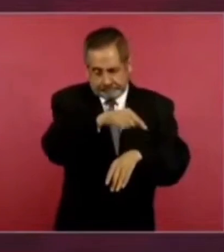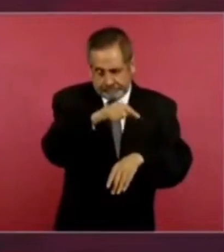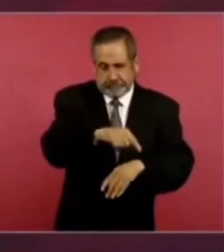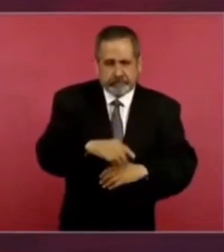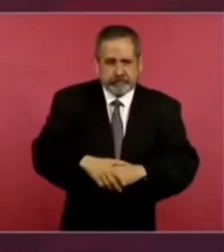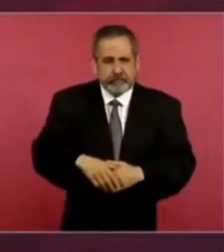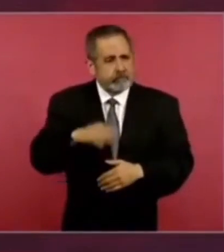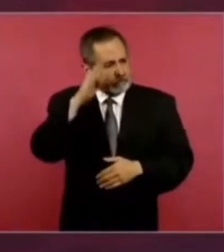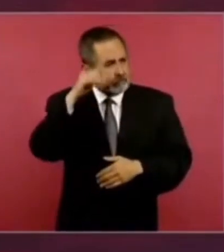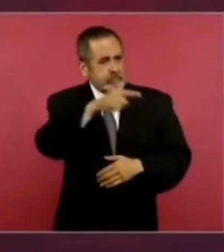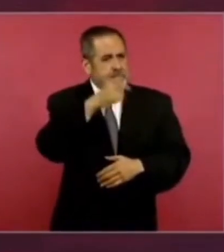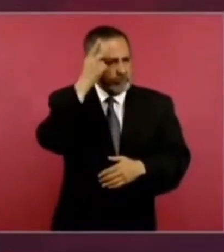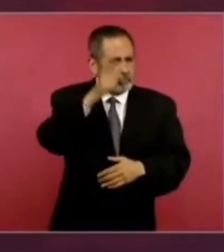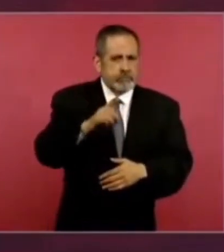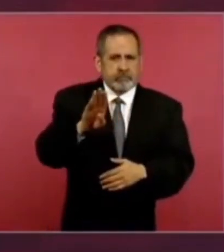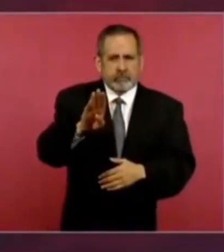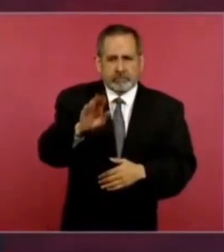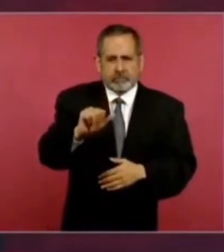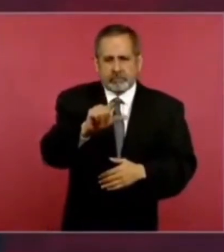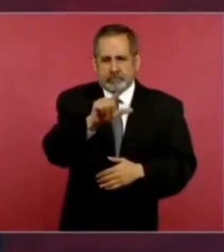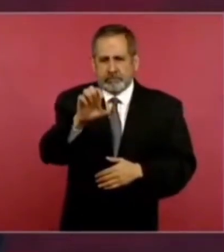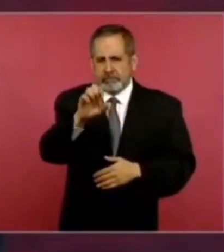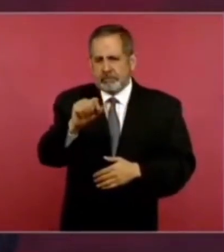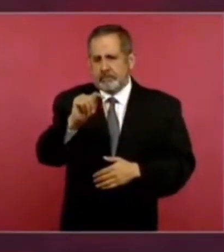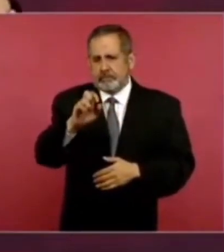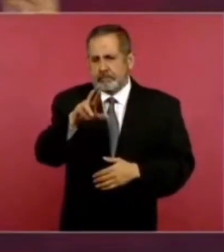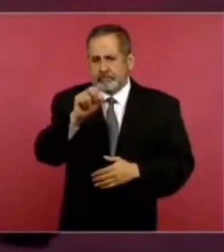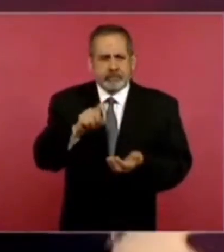Y un comerciante fracasa,